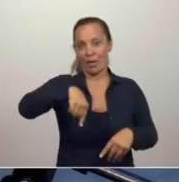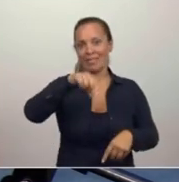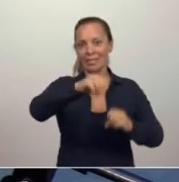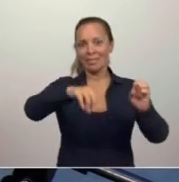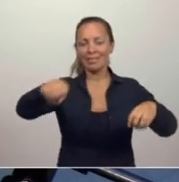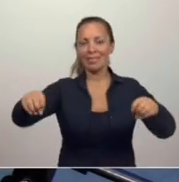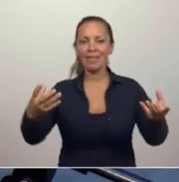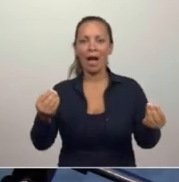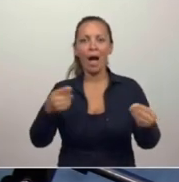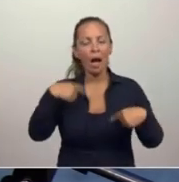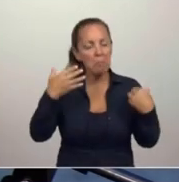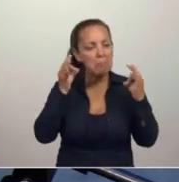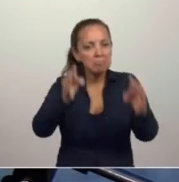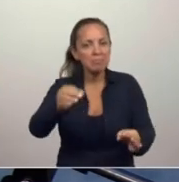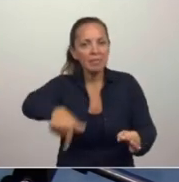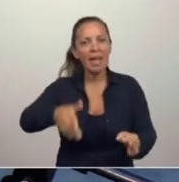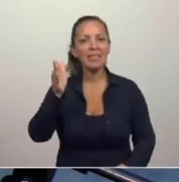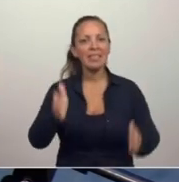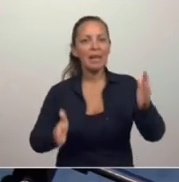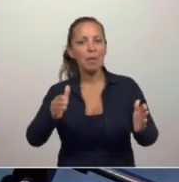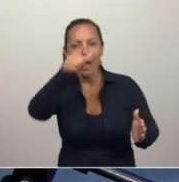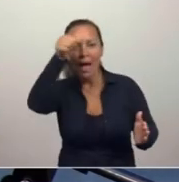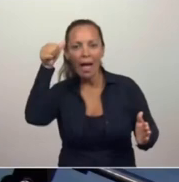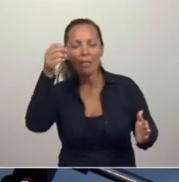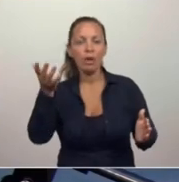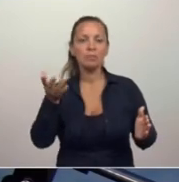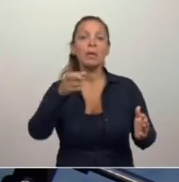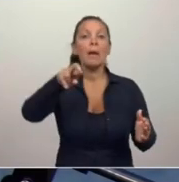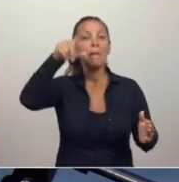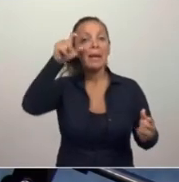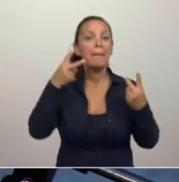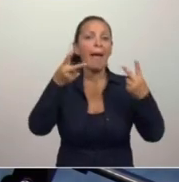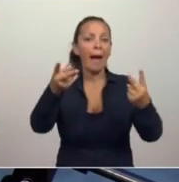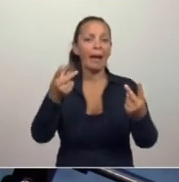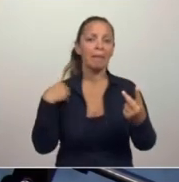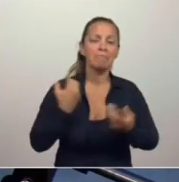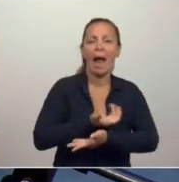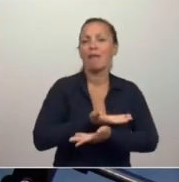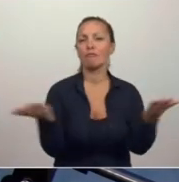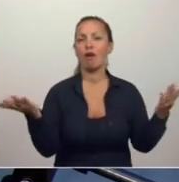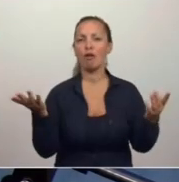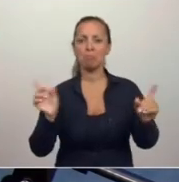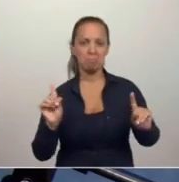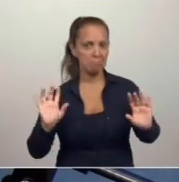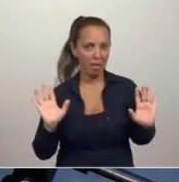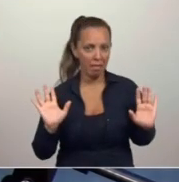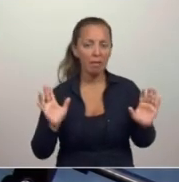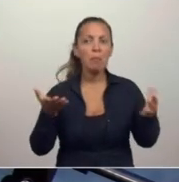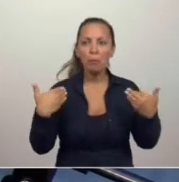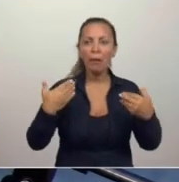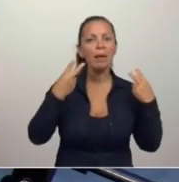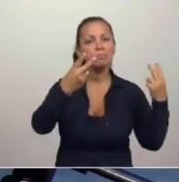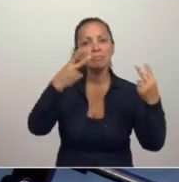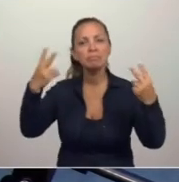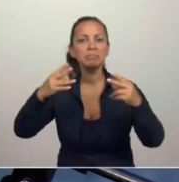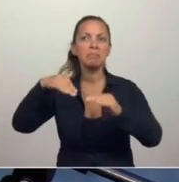para llegar a la temporada donde no hubo previaje generalizado donde ya se podía viajar este a